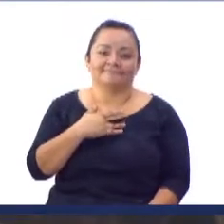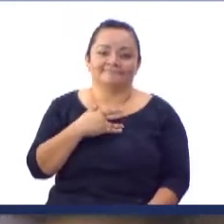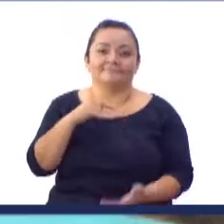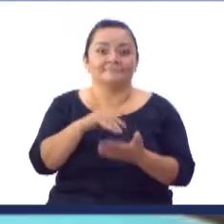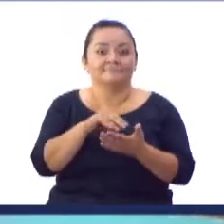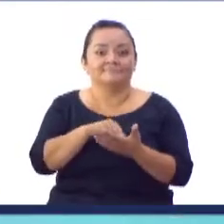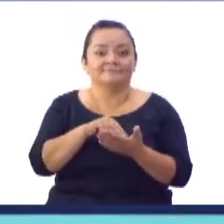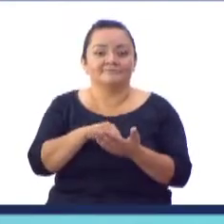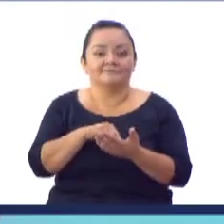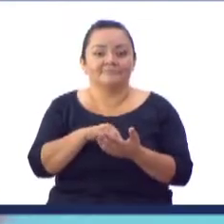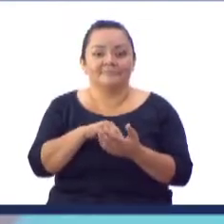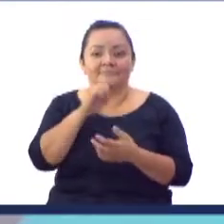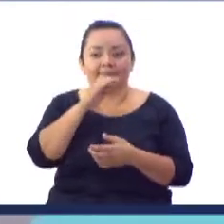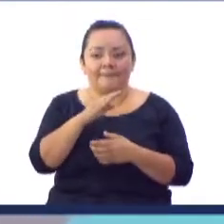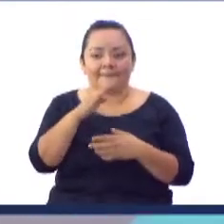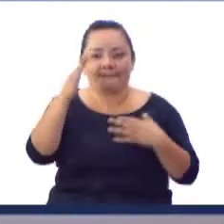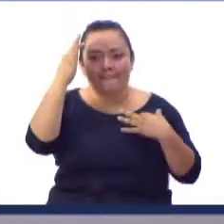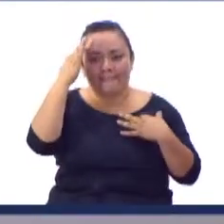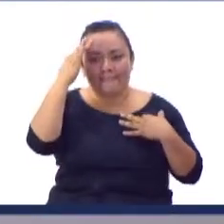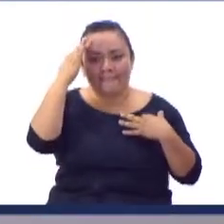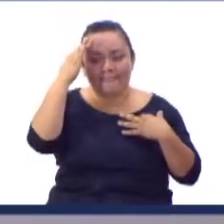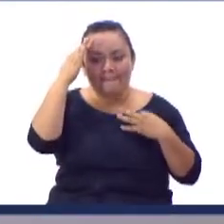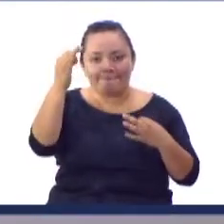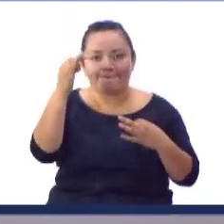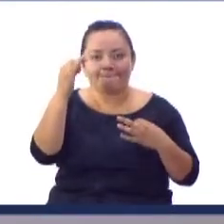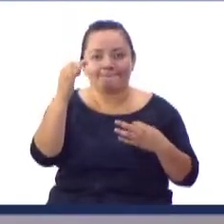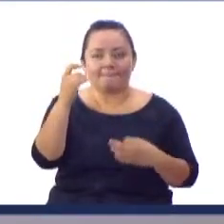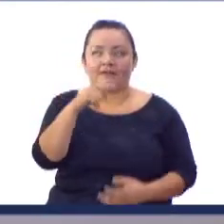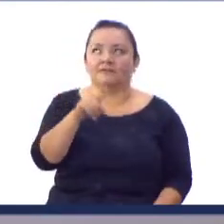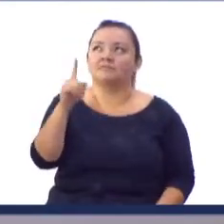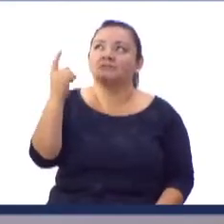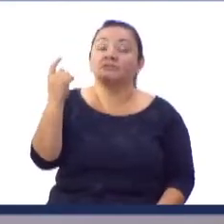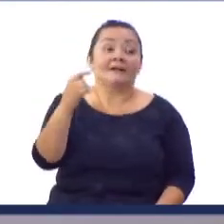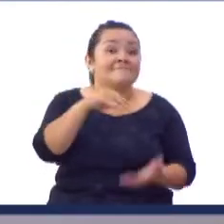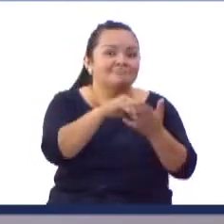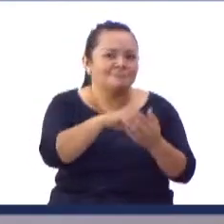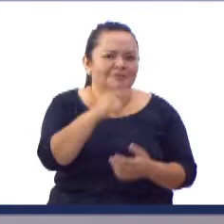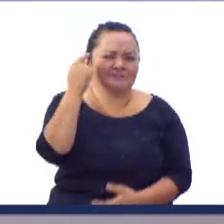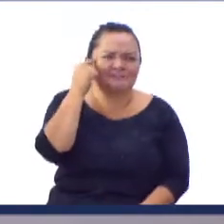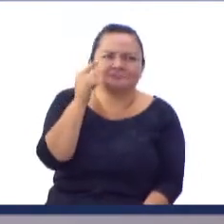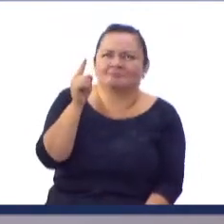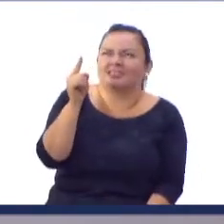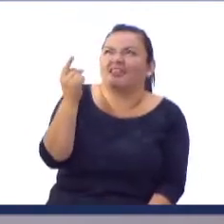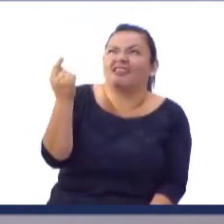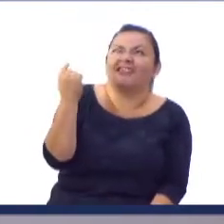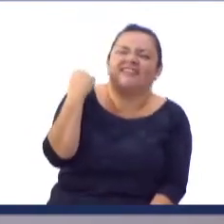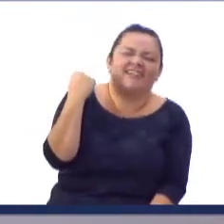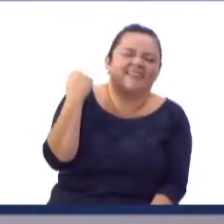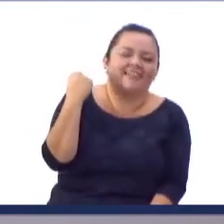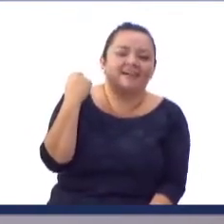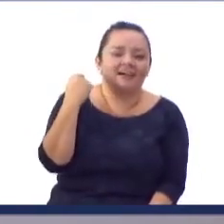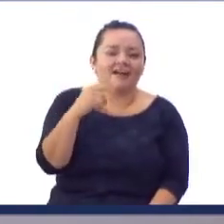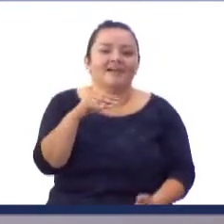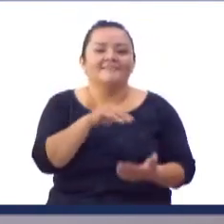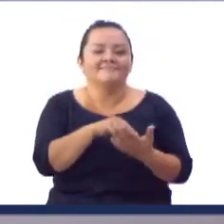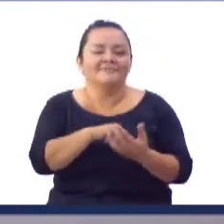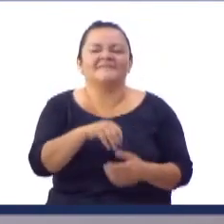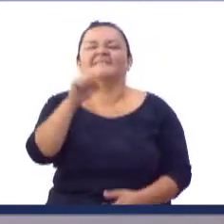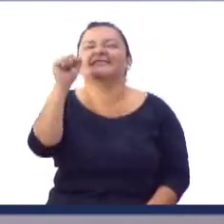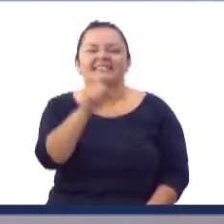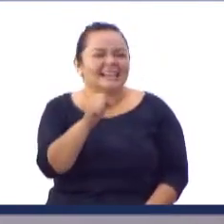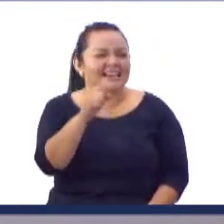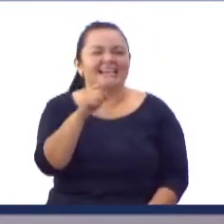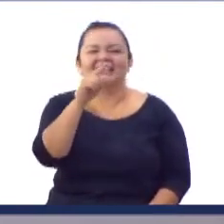pueblo de israel cuando tomó la decisión de ignorar a jesucristo como hijo de dios y el mismo pueblo a la hora de estar diciéndole si